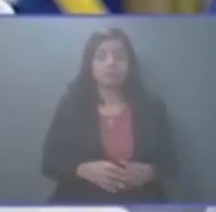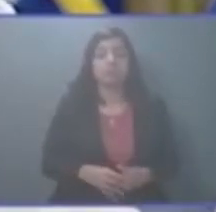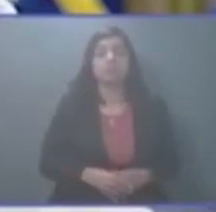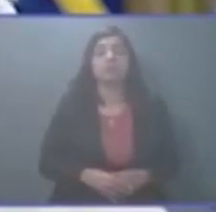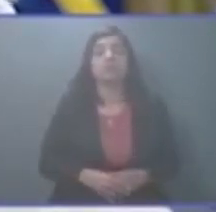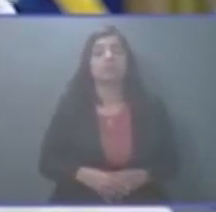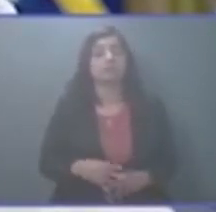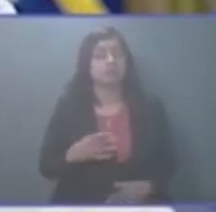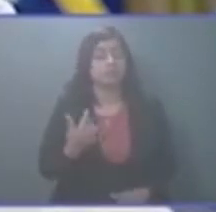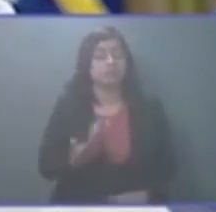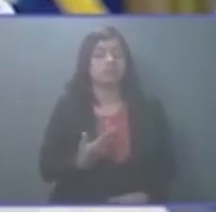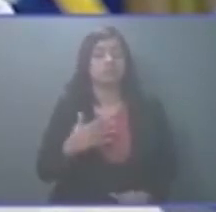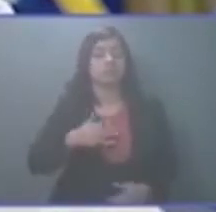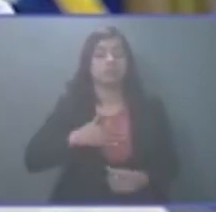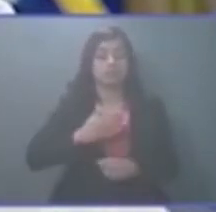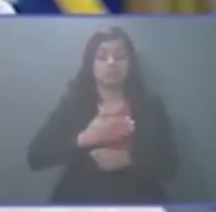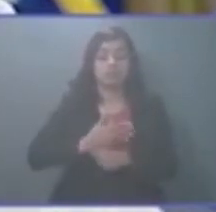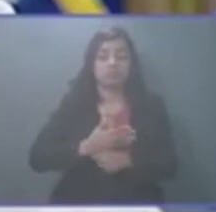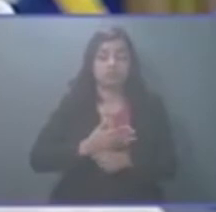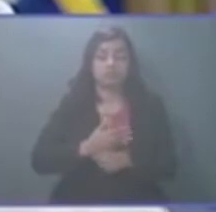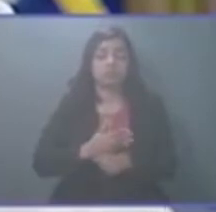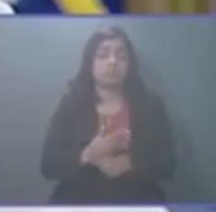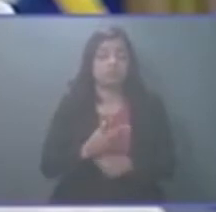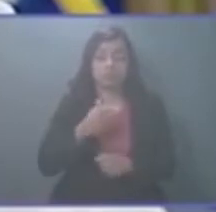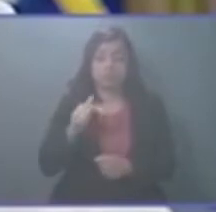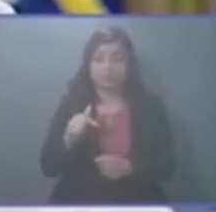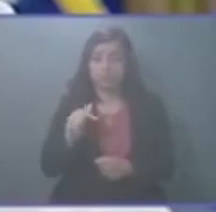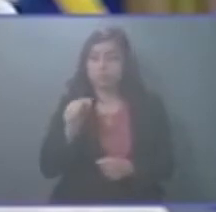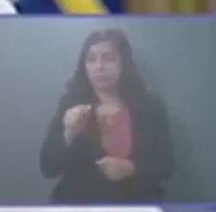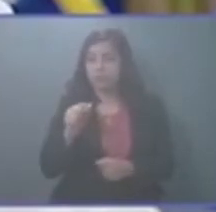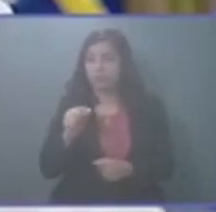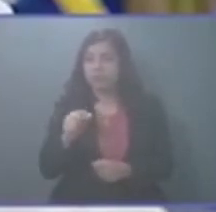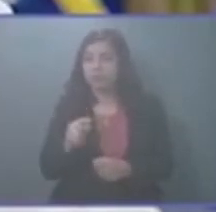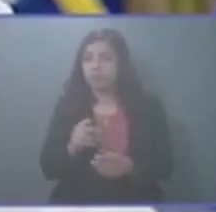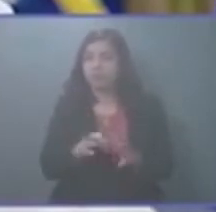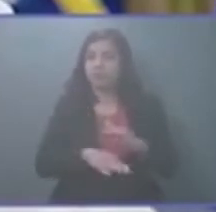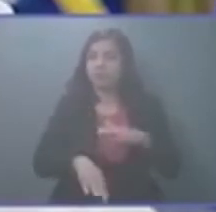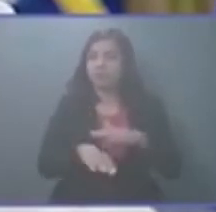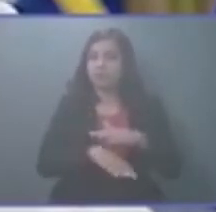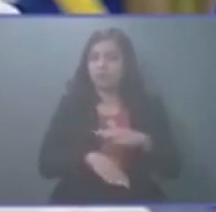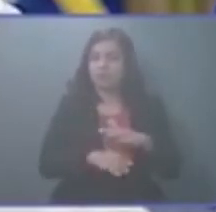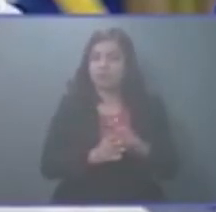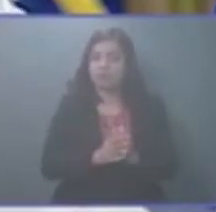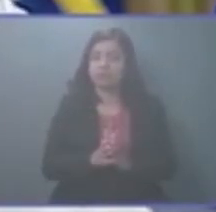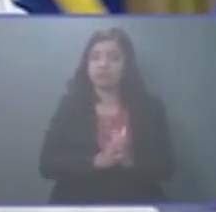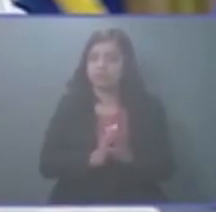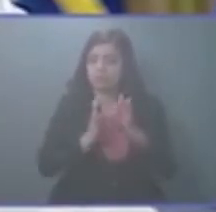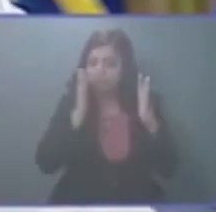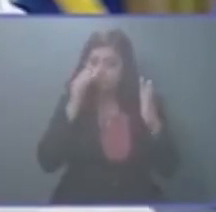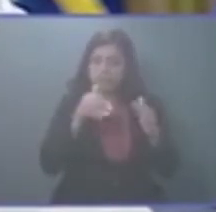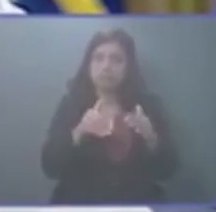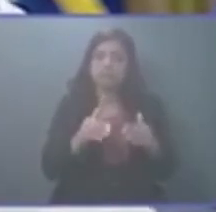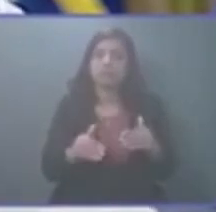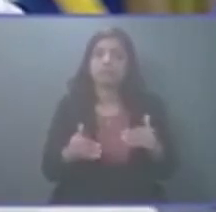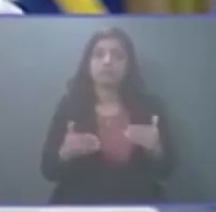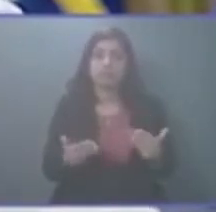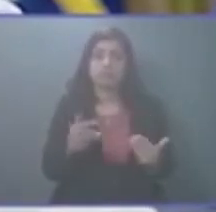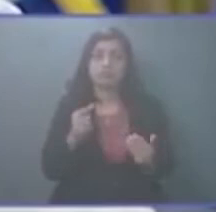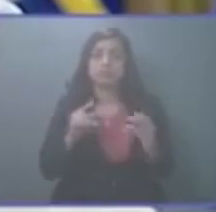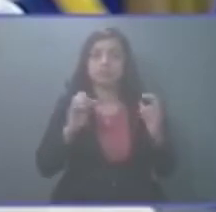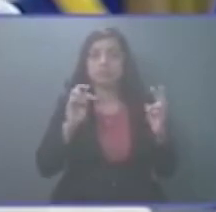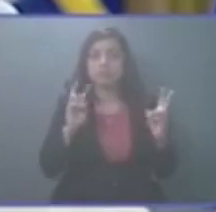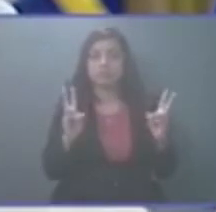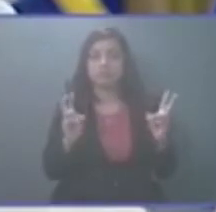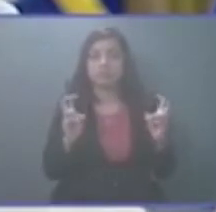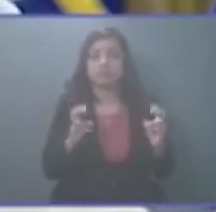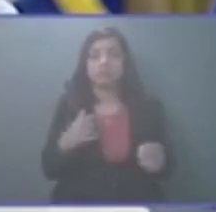para nuestro grupo parlamentario este hecho es muy fundamental porque reconoce uno de los temas en los